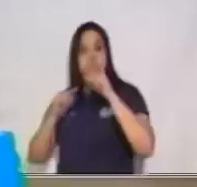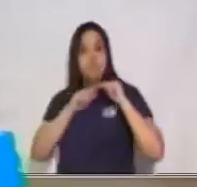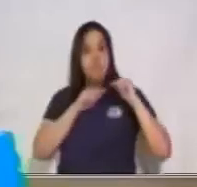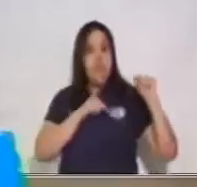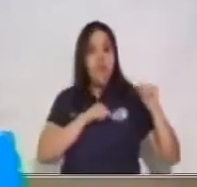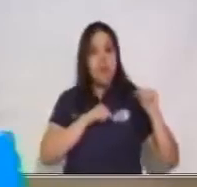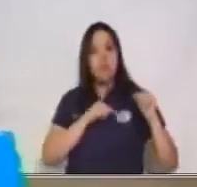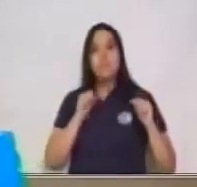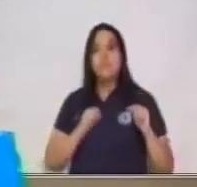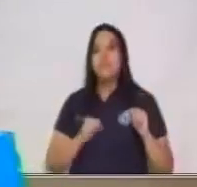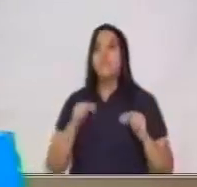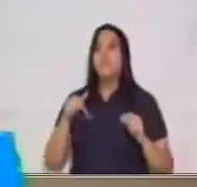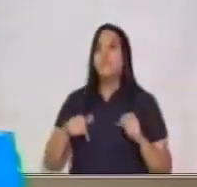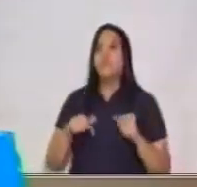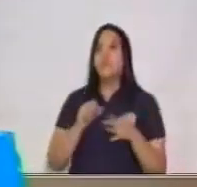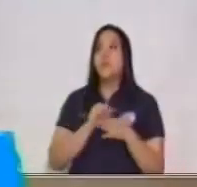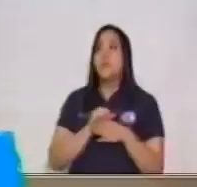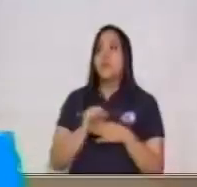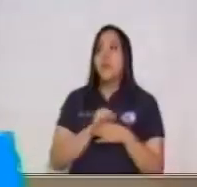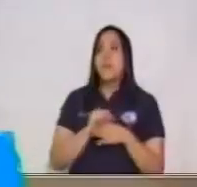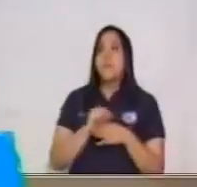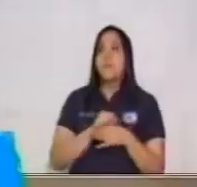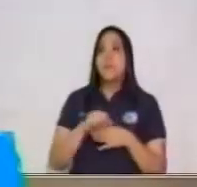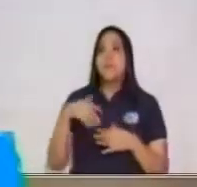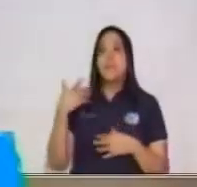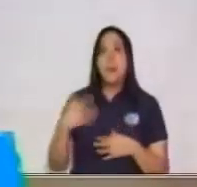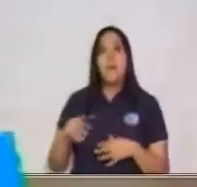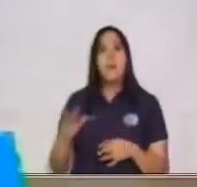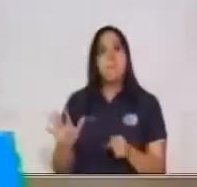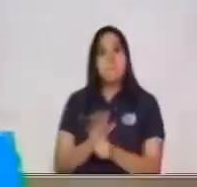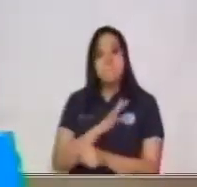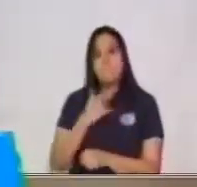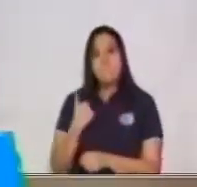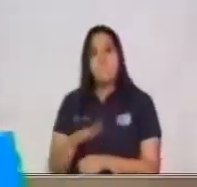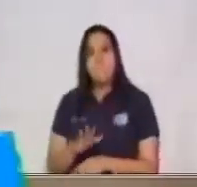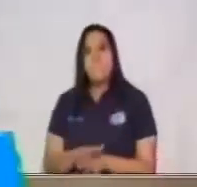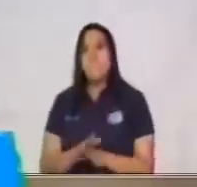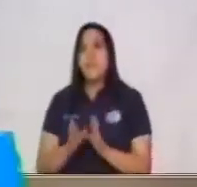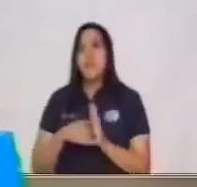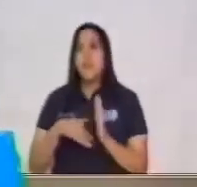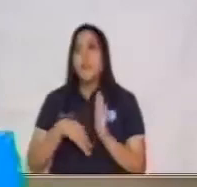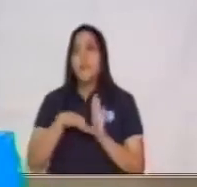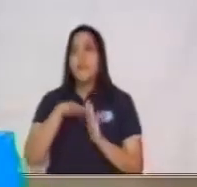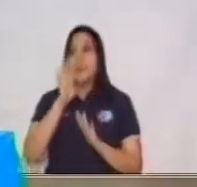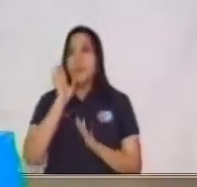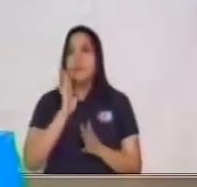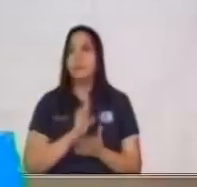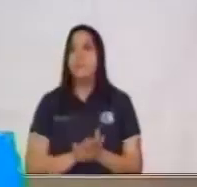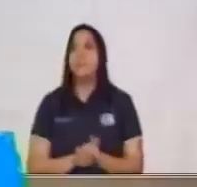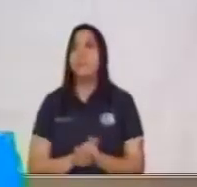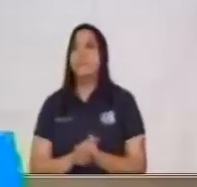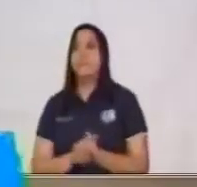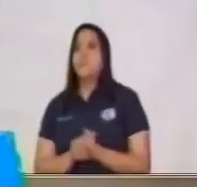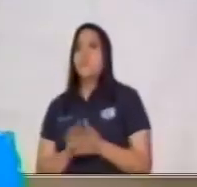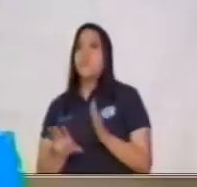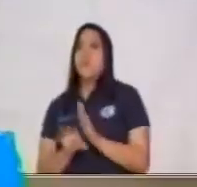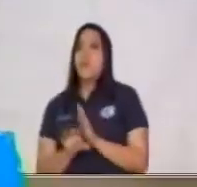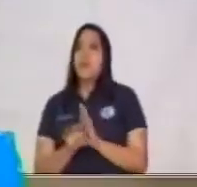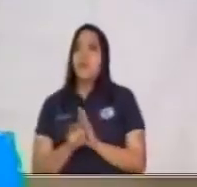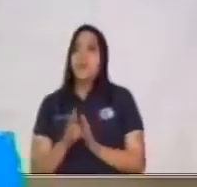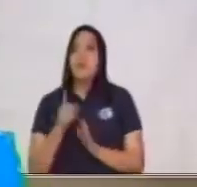vamos a realizar una práctica un poquito más compleja, para ir subiendo de nivel. Nos